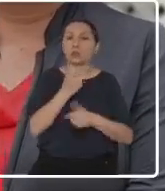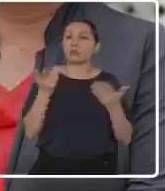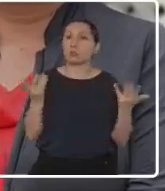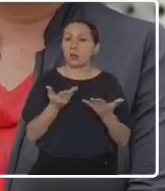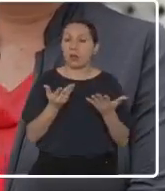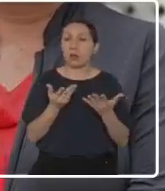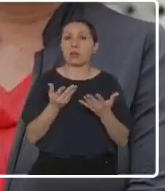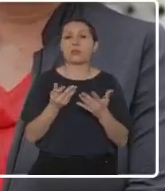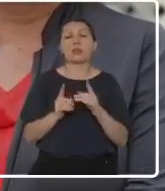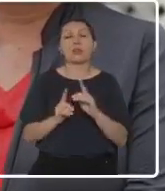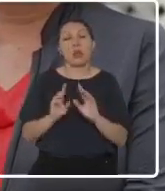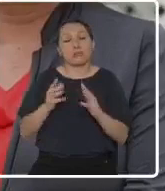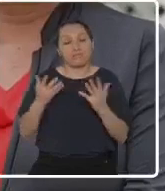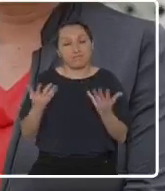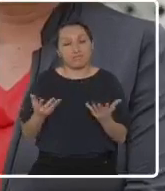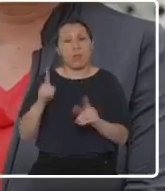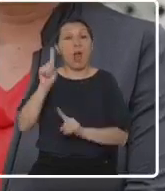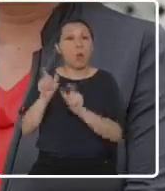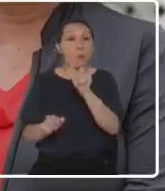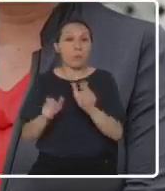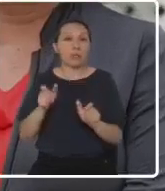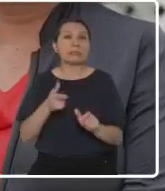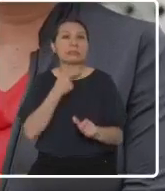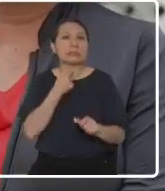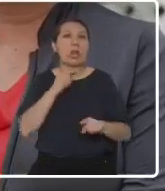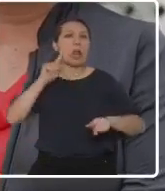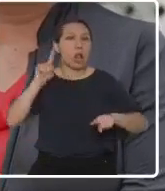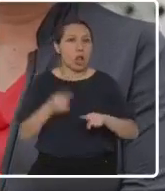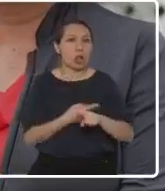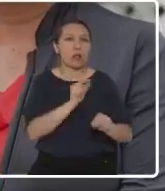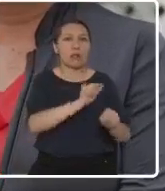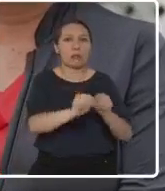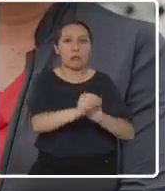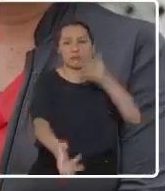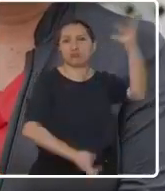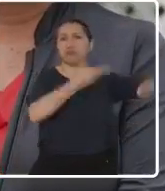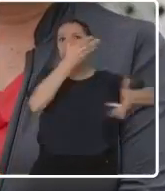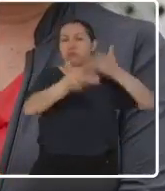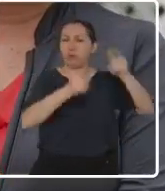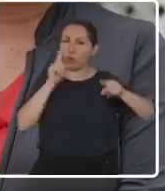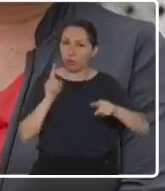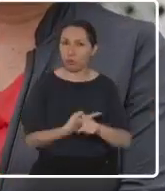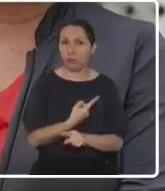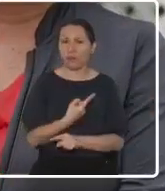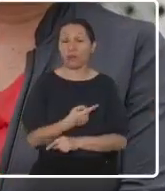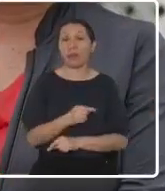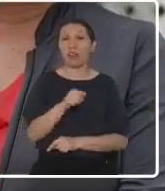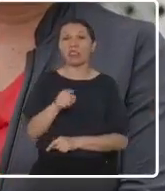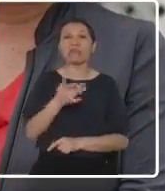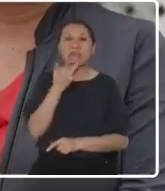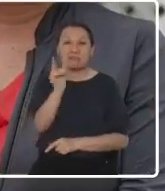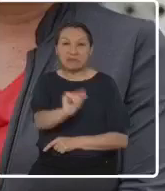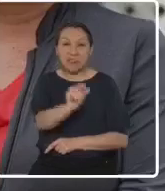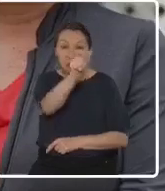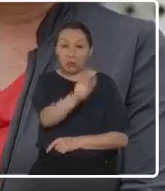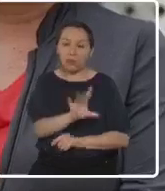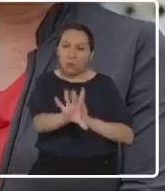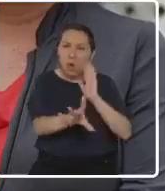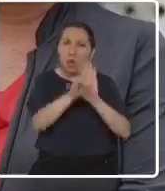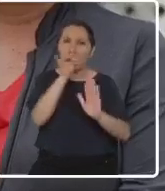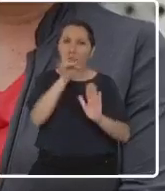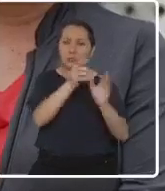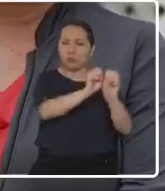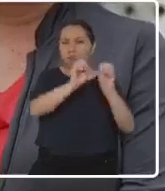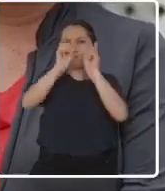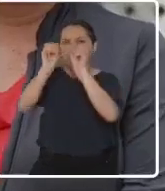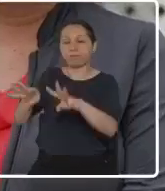que hay personas que están intentando prender focos de fuego. A esos miserables los vamos a encontrar y los vamos a